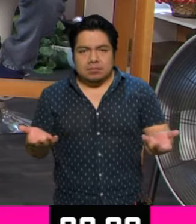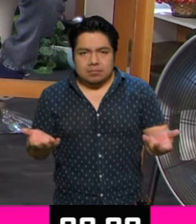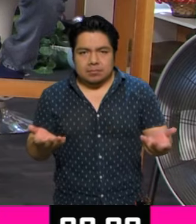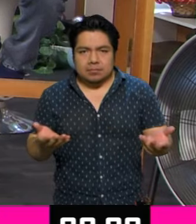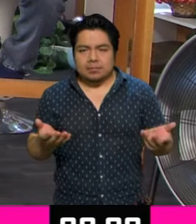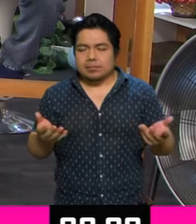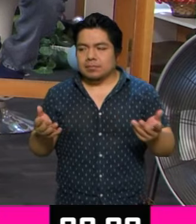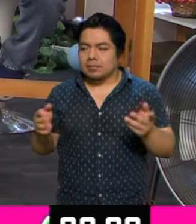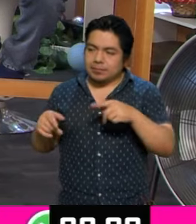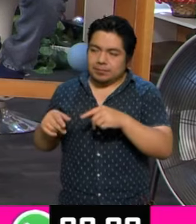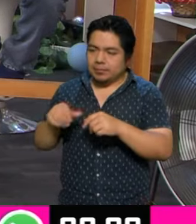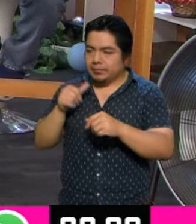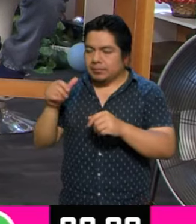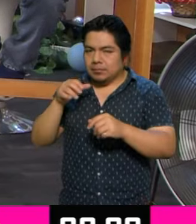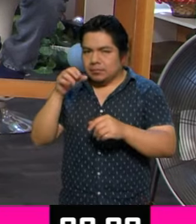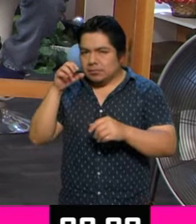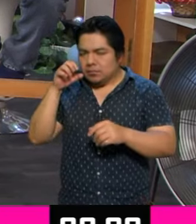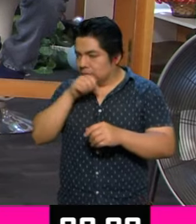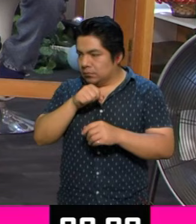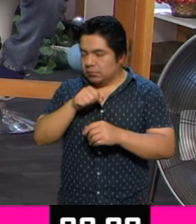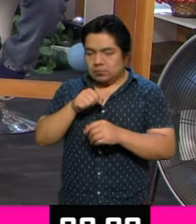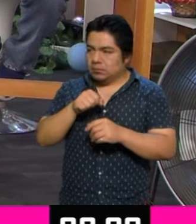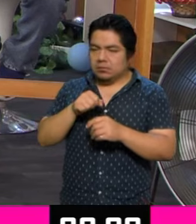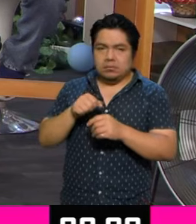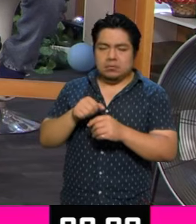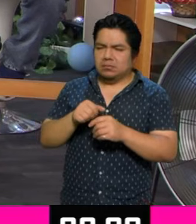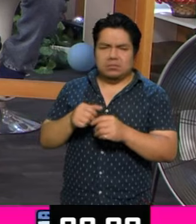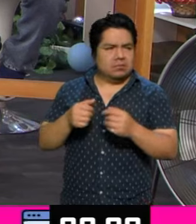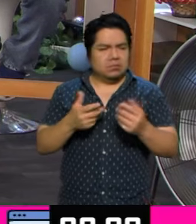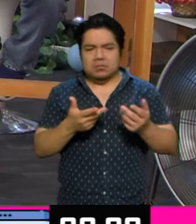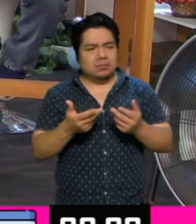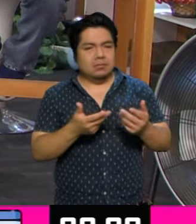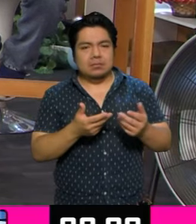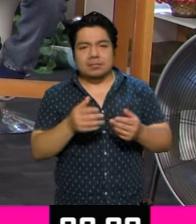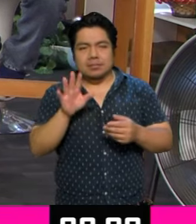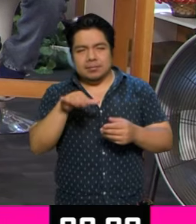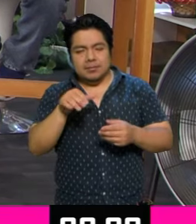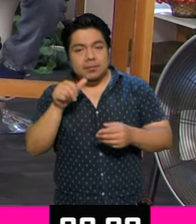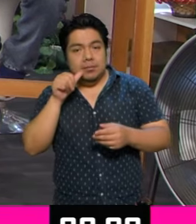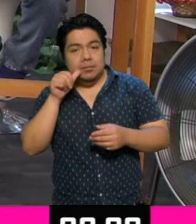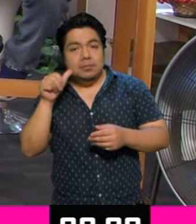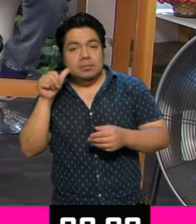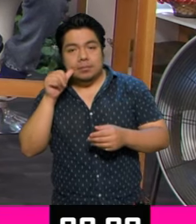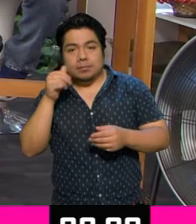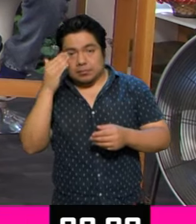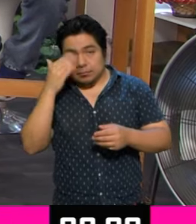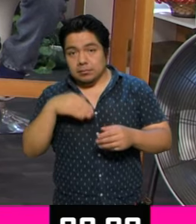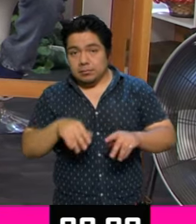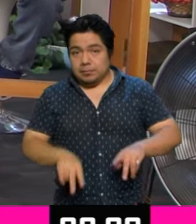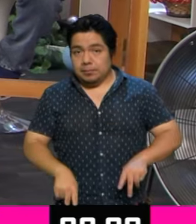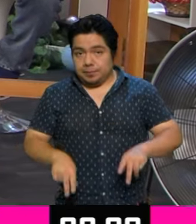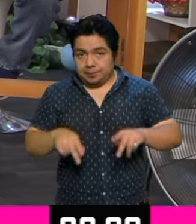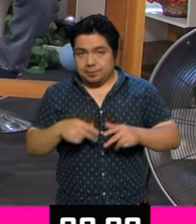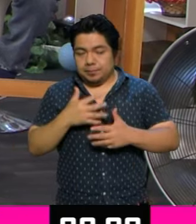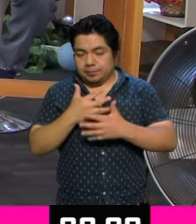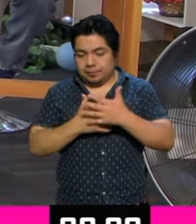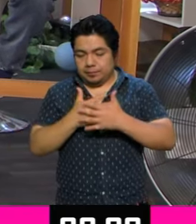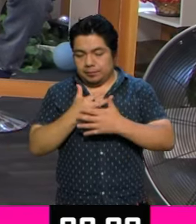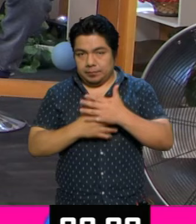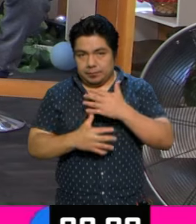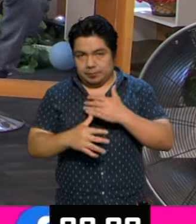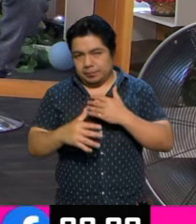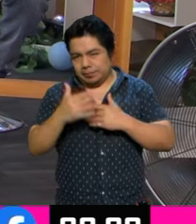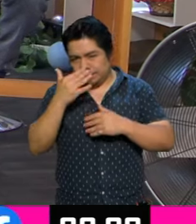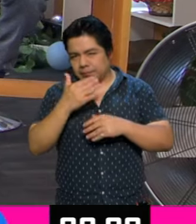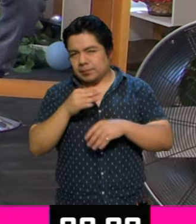involucra luego un crimen. Acabáramos de llorar. Mire, ya ve que ayer salí por piernas, pero llegué 15 minutos tarde al doctor